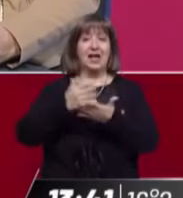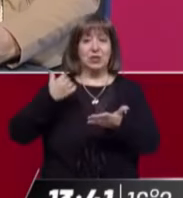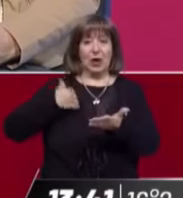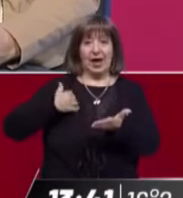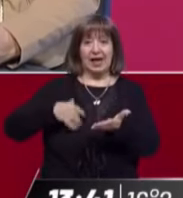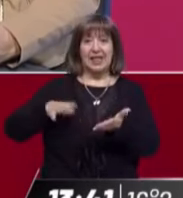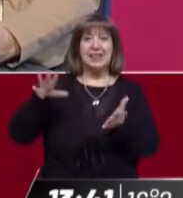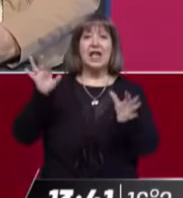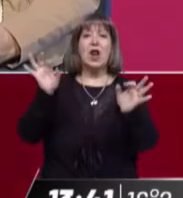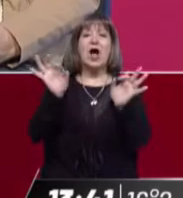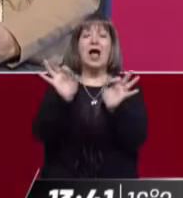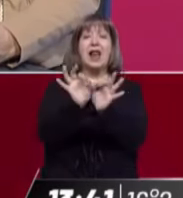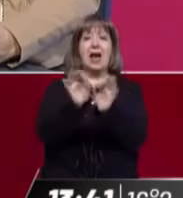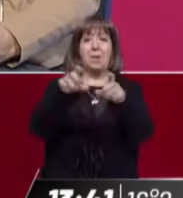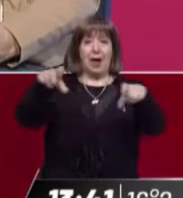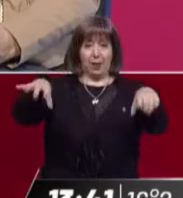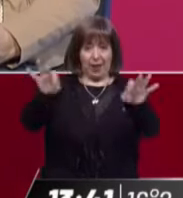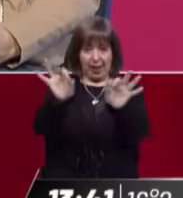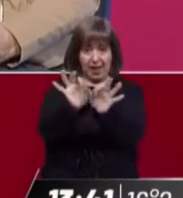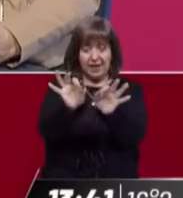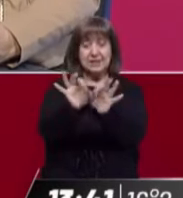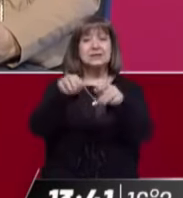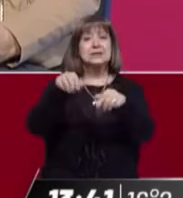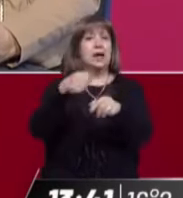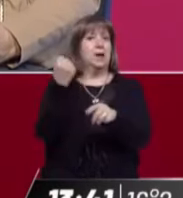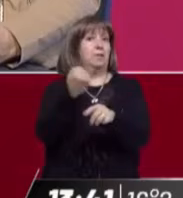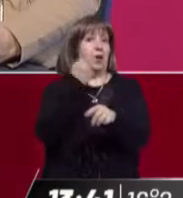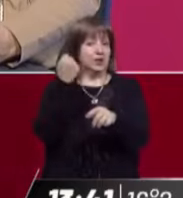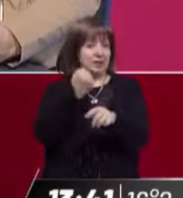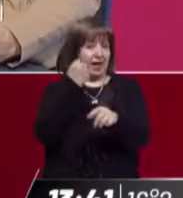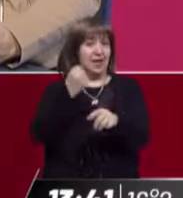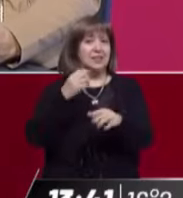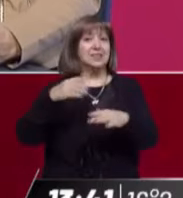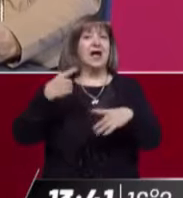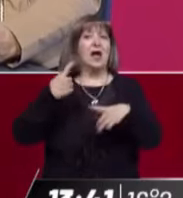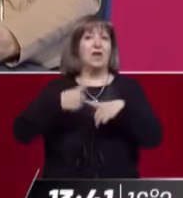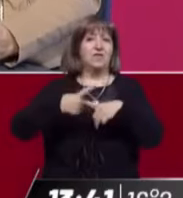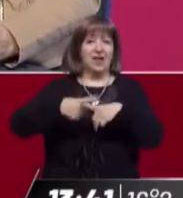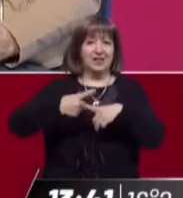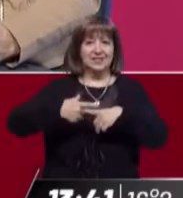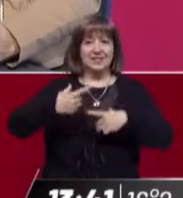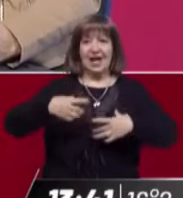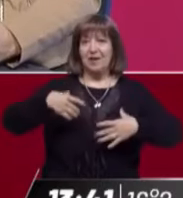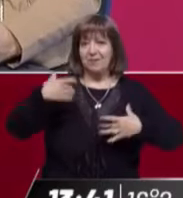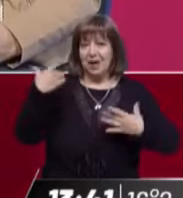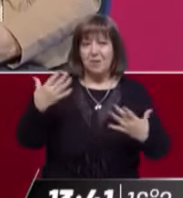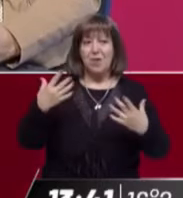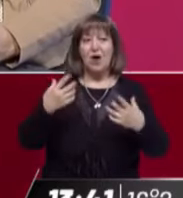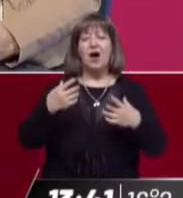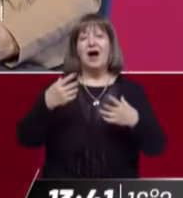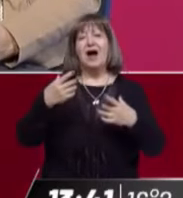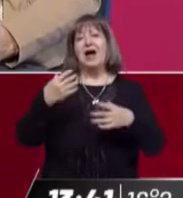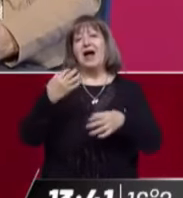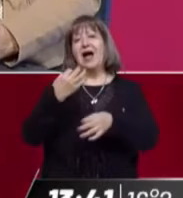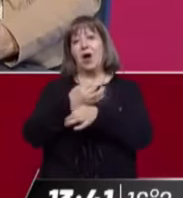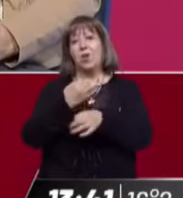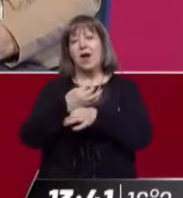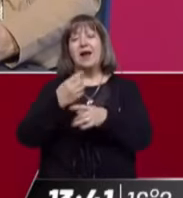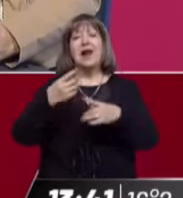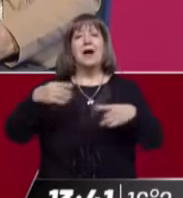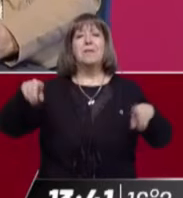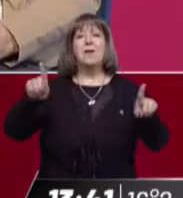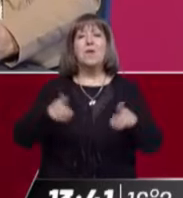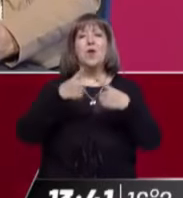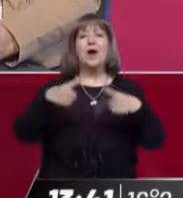argentinos sobre las Islas Malvinas. Un día importante, obviamente, que merece un acto en el colegio. Por eso ya está la banda de militar del Liceo